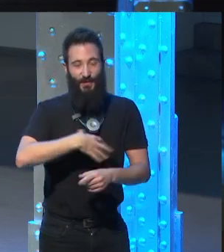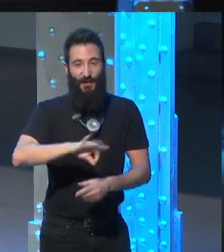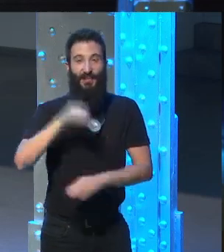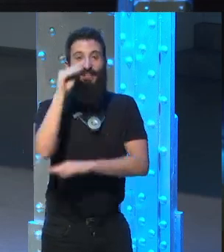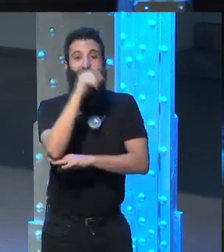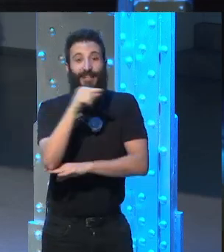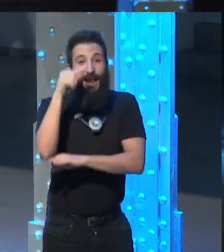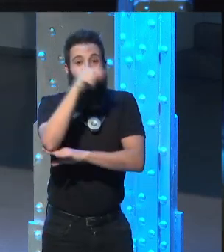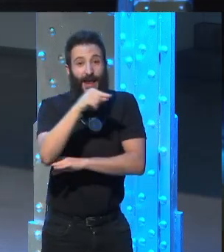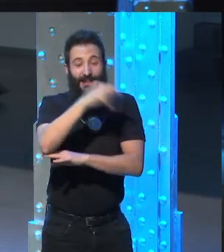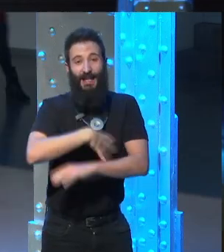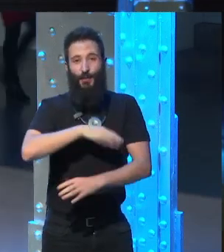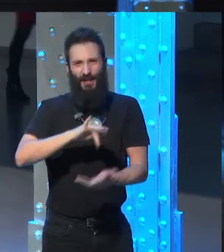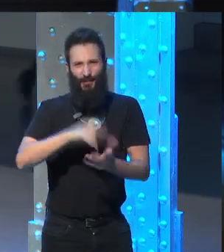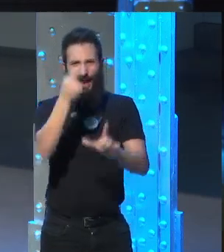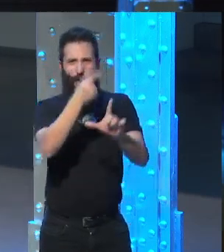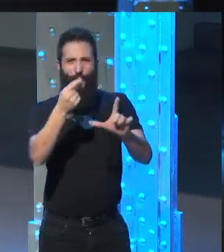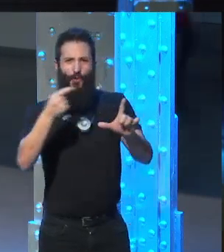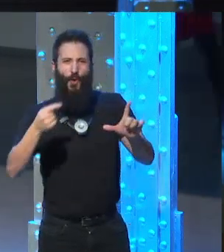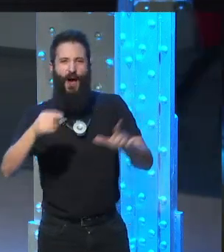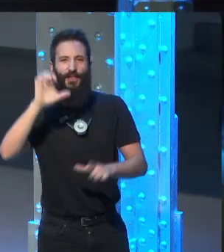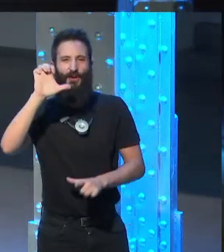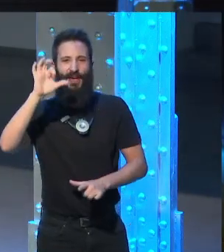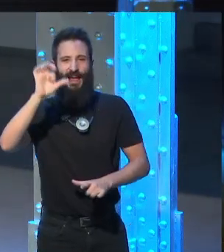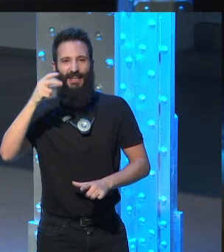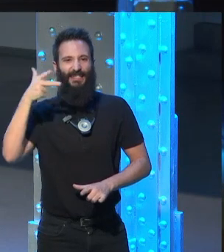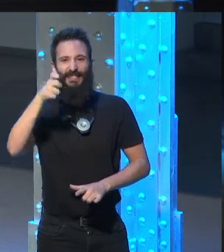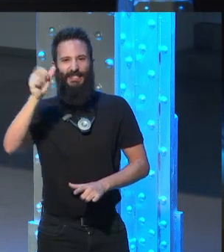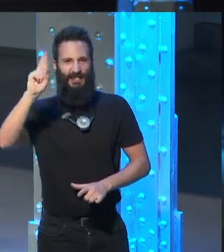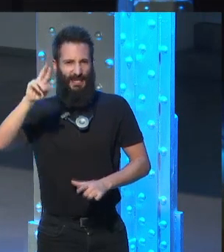perfectamente un cuadro de Escher, que eran pura matemática.